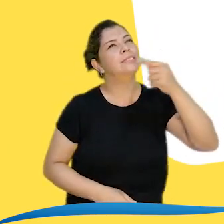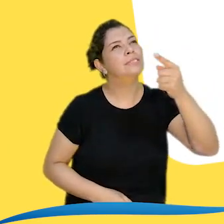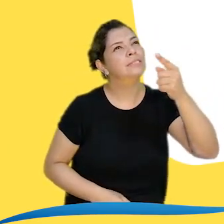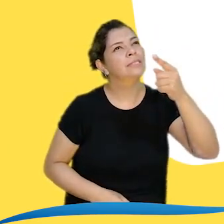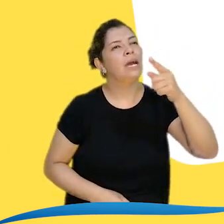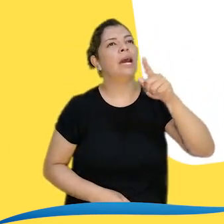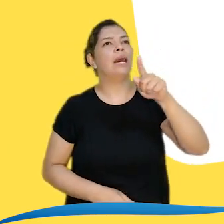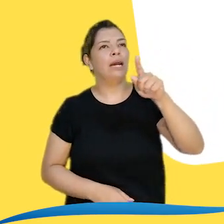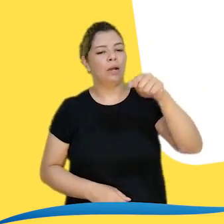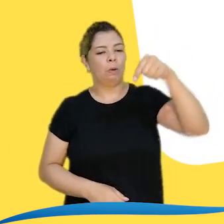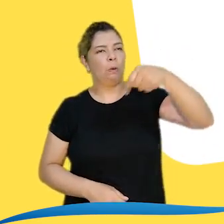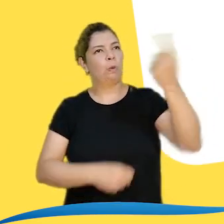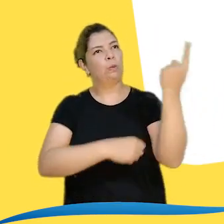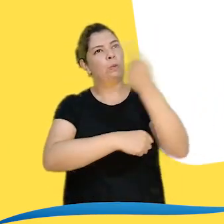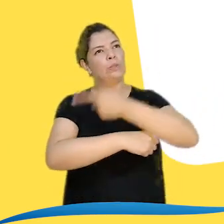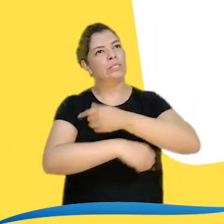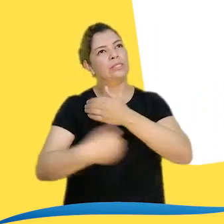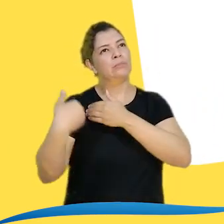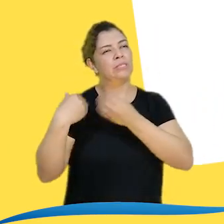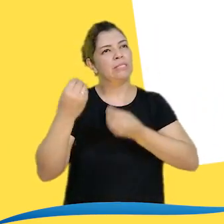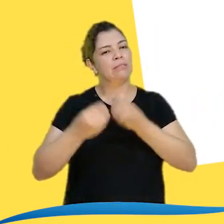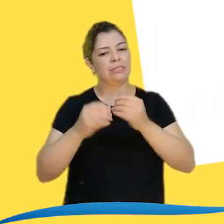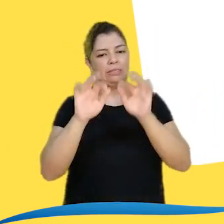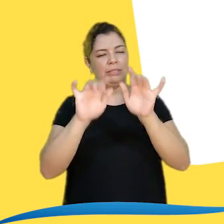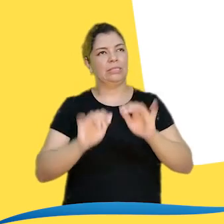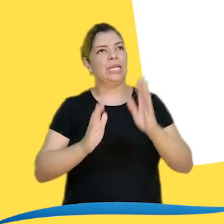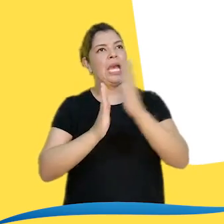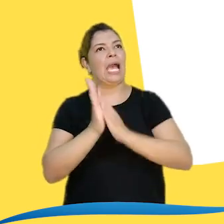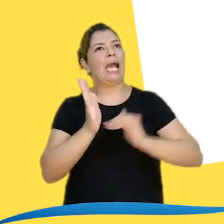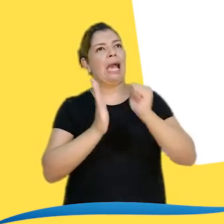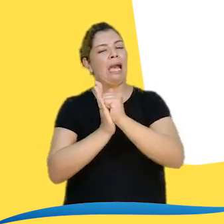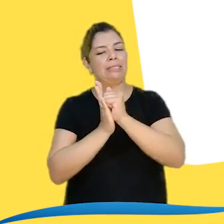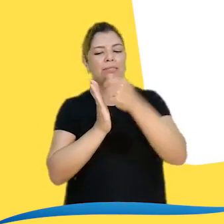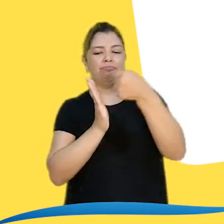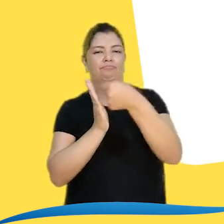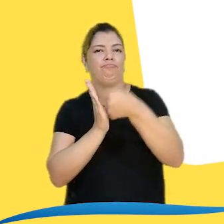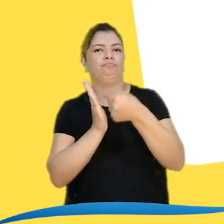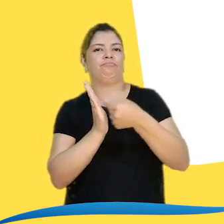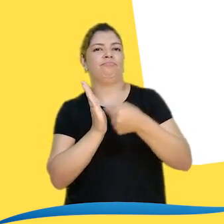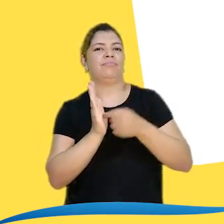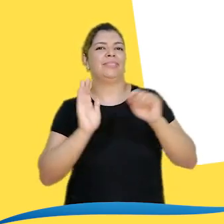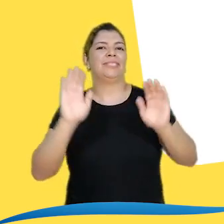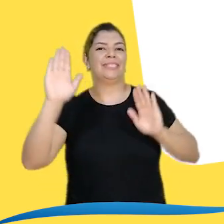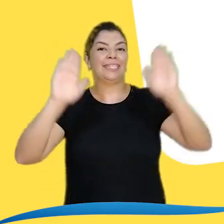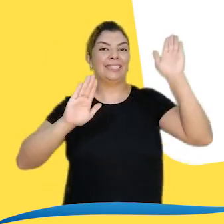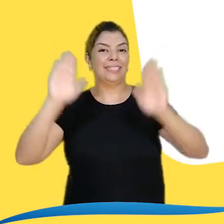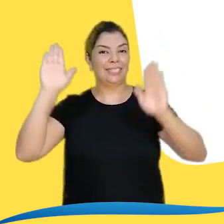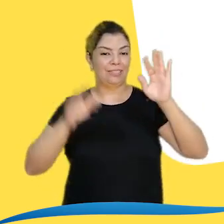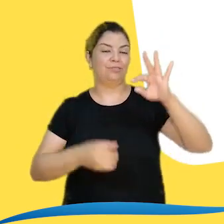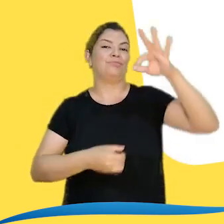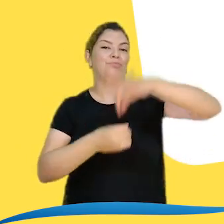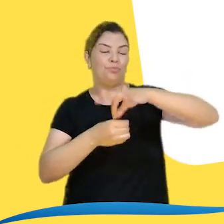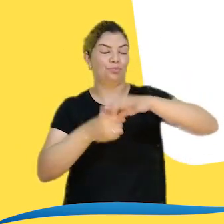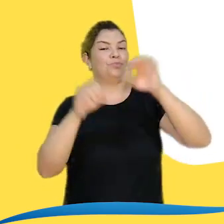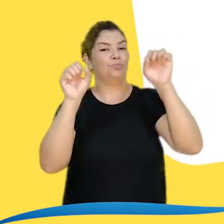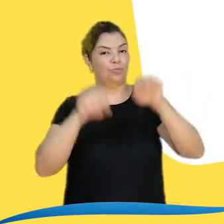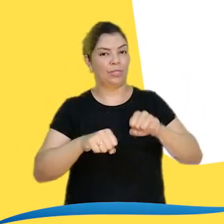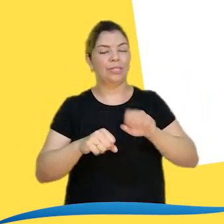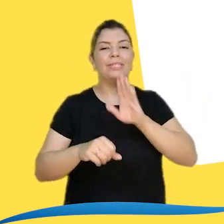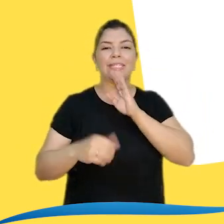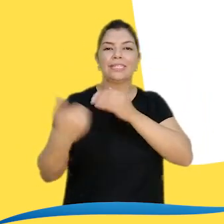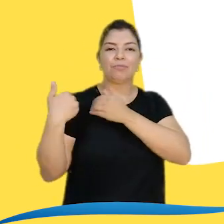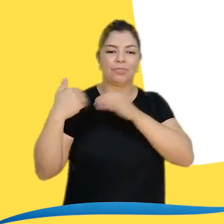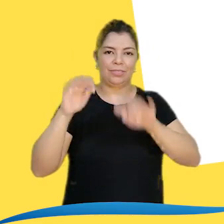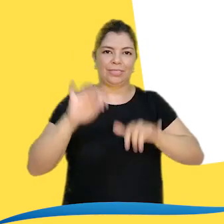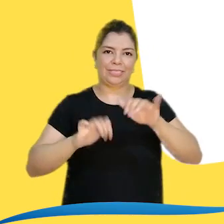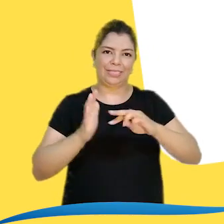de signos de admiración. Día de elaboración del acta de candidatos inscritos y elegibles, por parte de la Secretaría